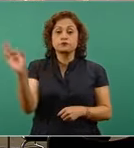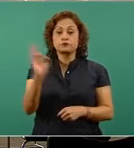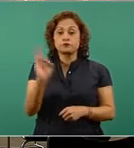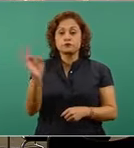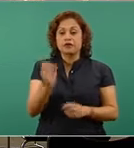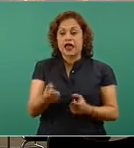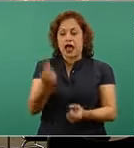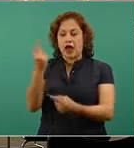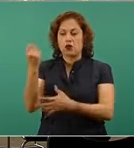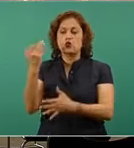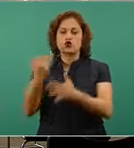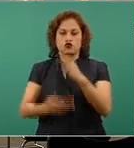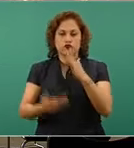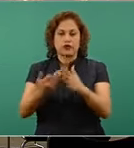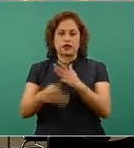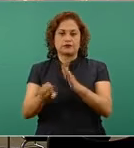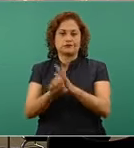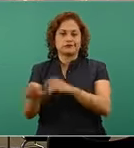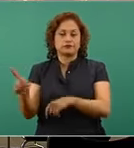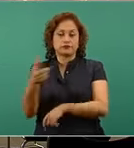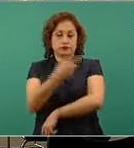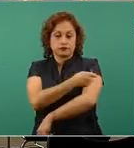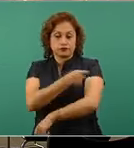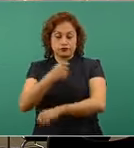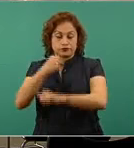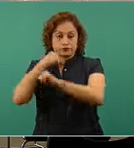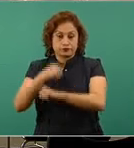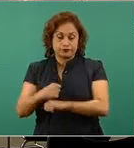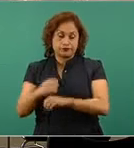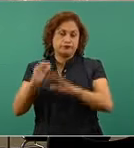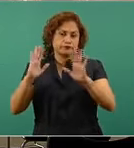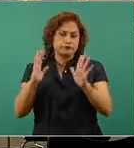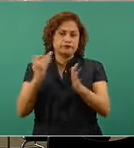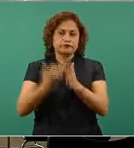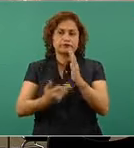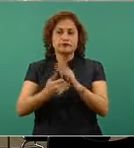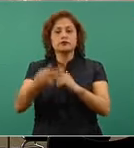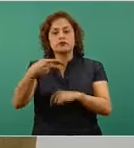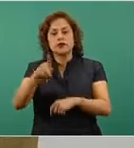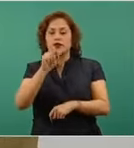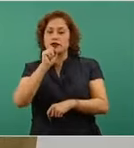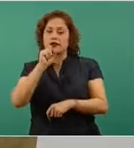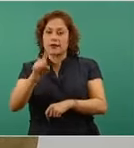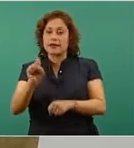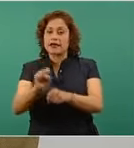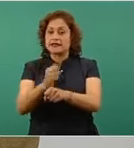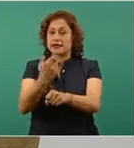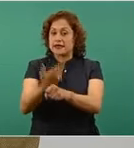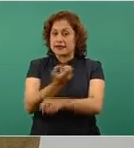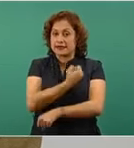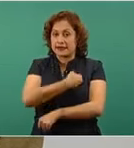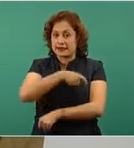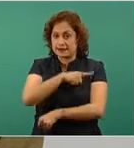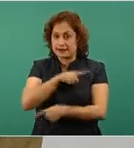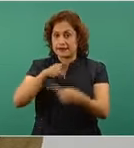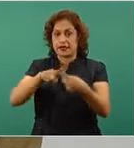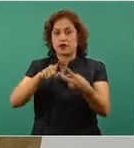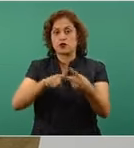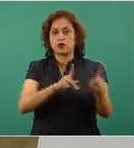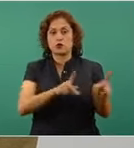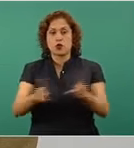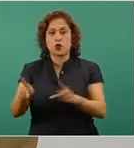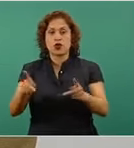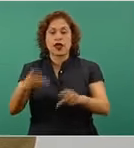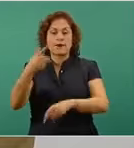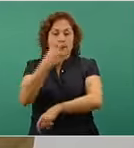del técnico de vacunación. Y por otro lado, pues toda la experiencia que tiene la Secretaría de Salud y el Programa Universal de Vacunación, una gran